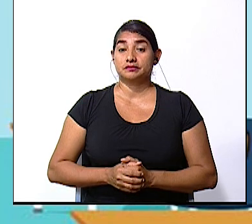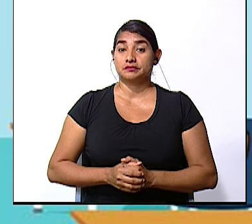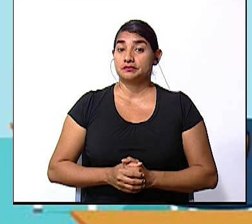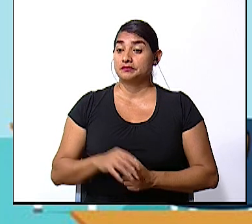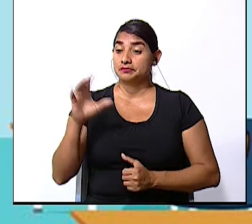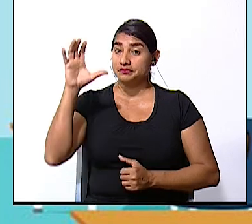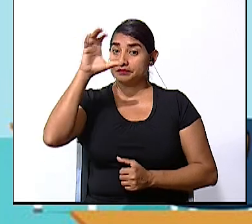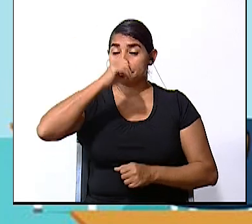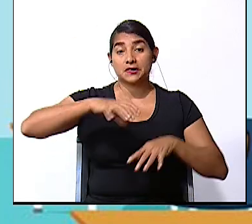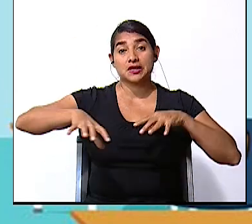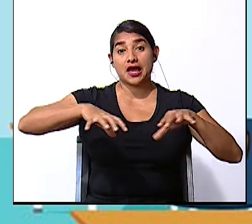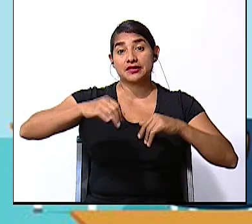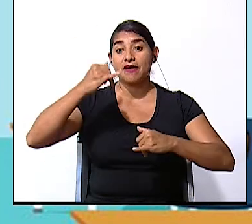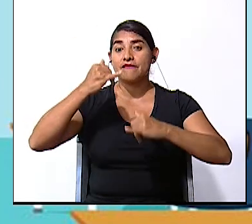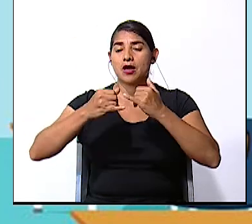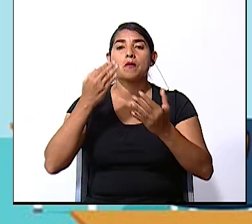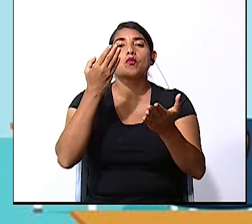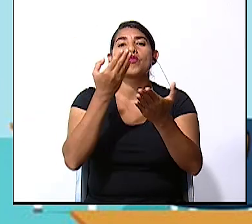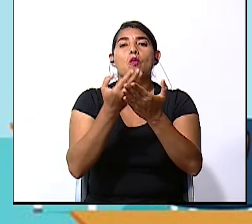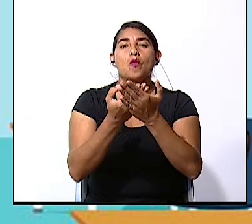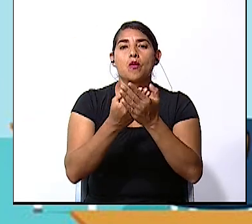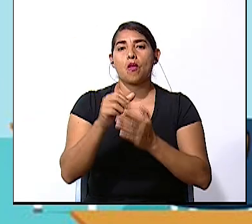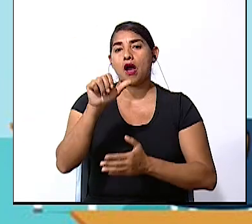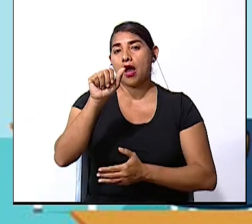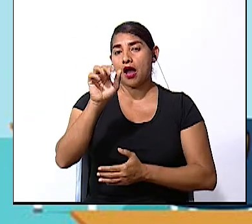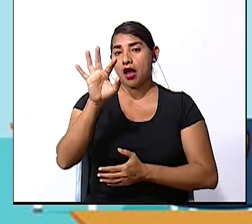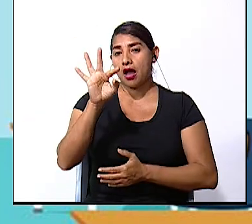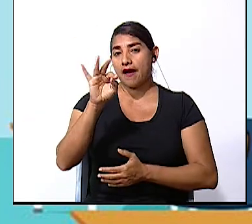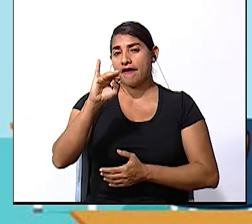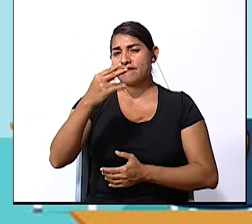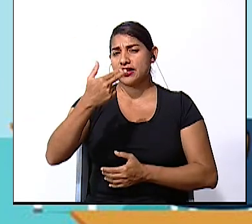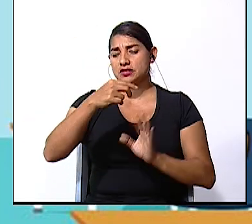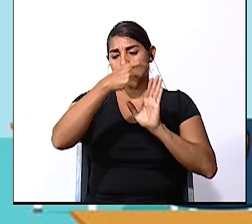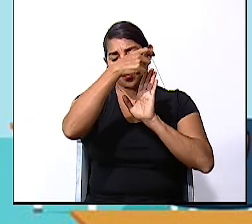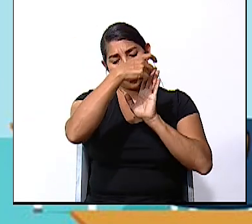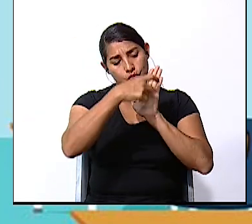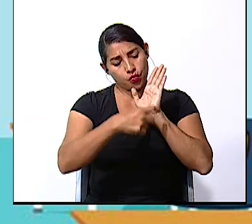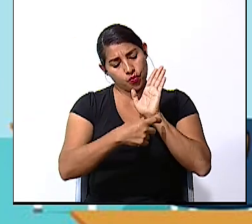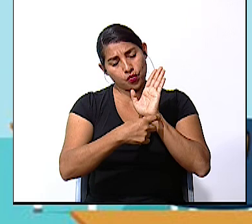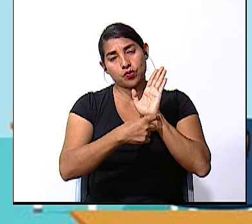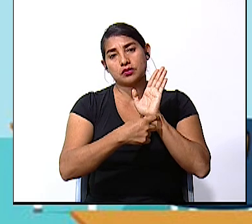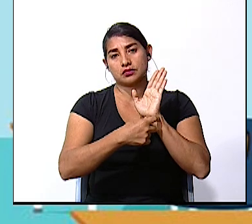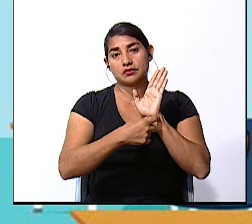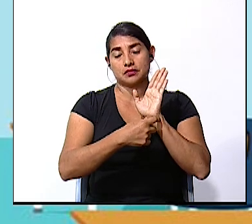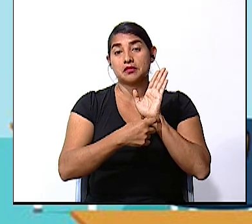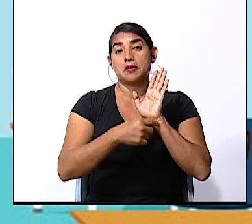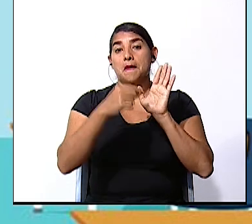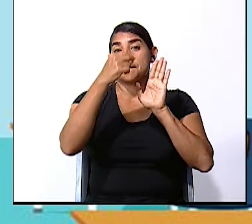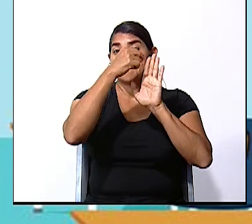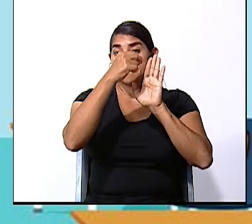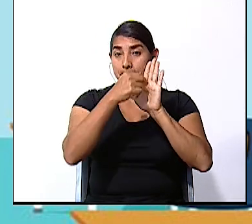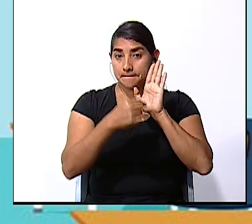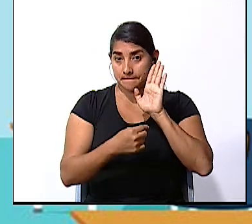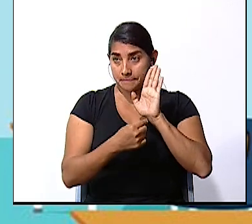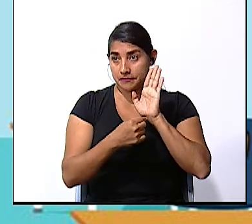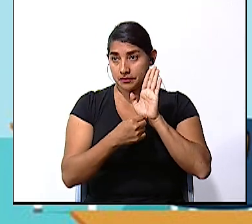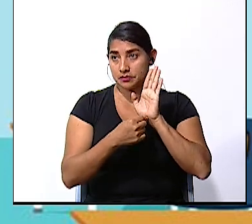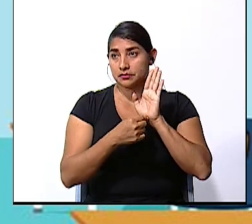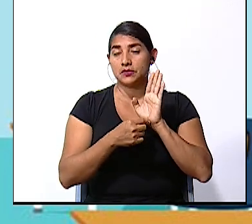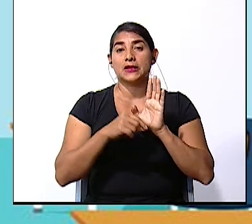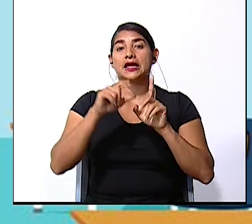Como actividad final les propongo hacer un afiche. Este afiche lo vamos a basar en las letras de los puntos cardinales. O